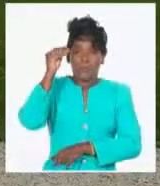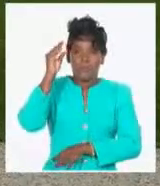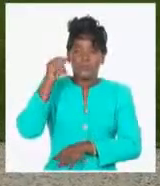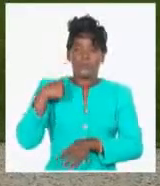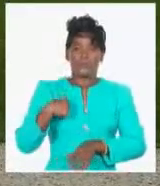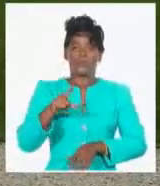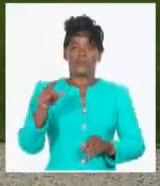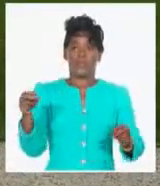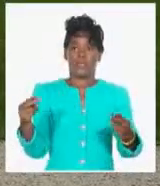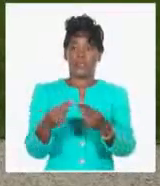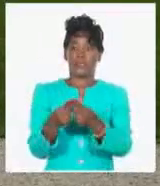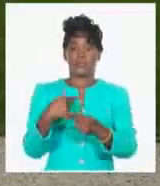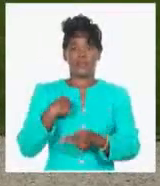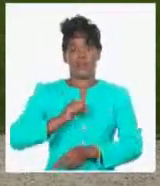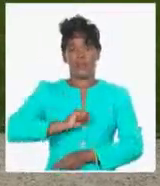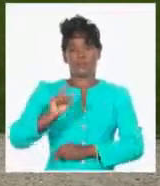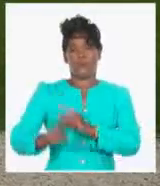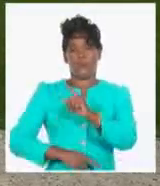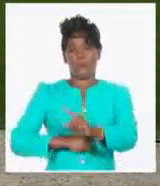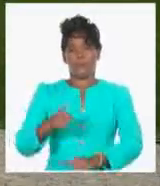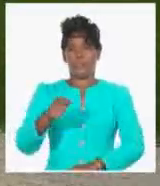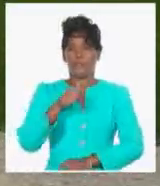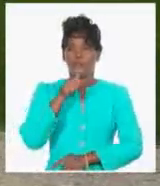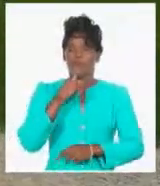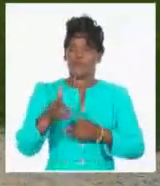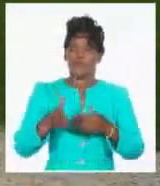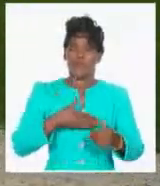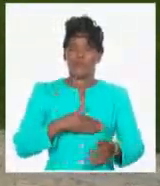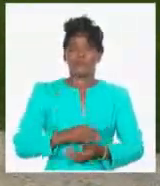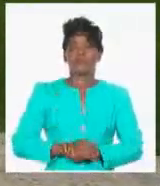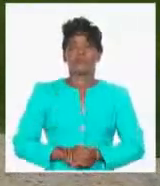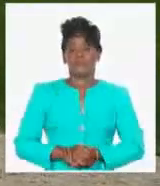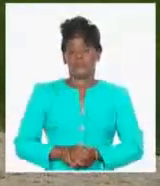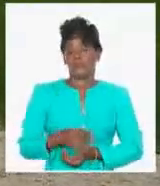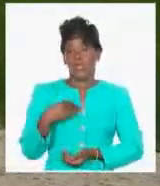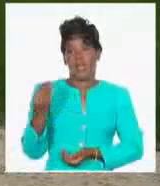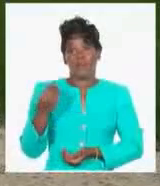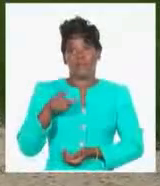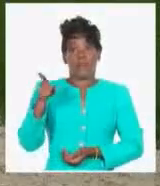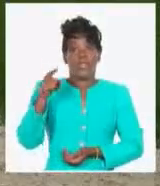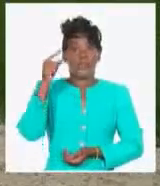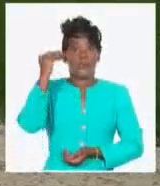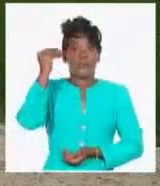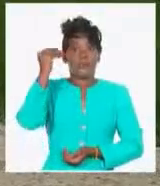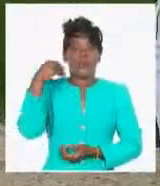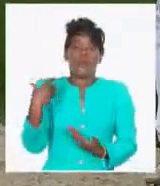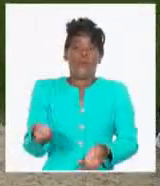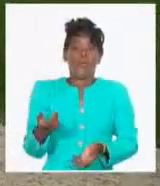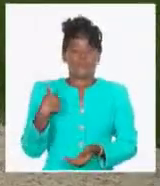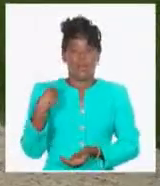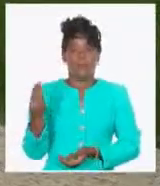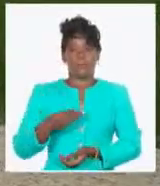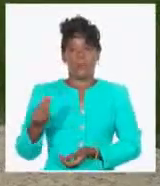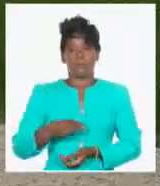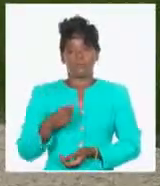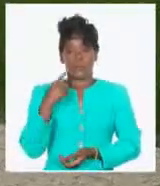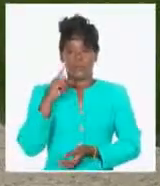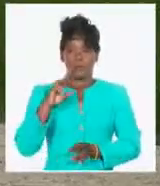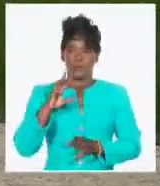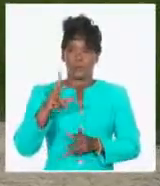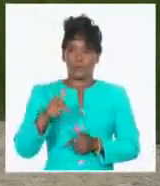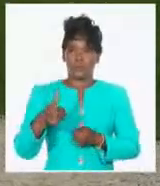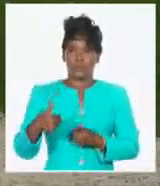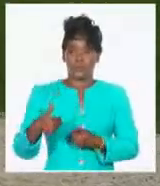pudimos reunirnos y ver todo el scouting del equipo de Colombia, excelente bateador y bueno, gracias a Dios salió el resultado. Sencillamente